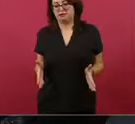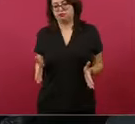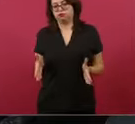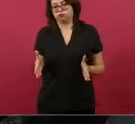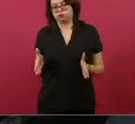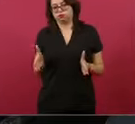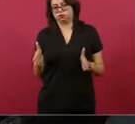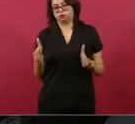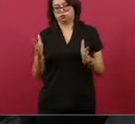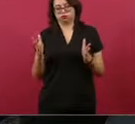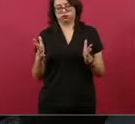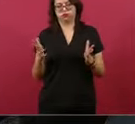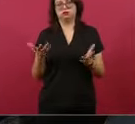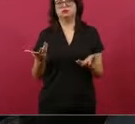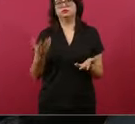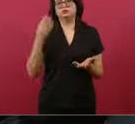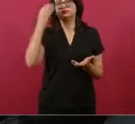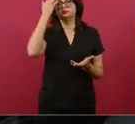pues